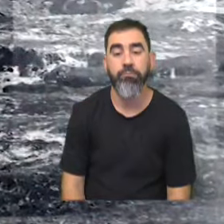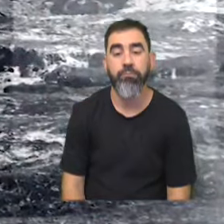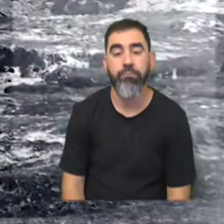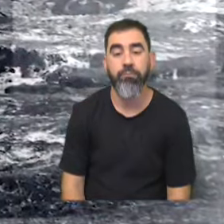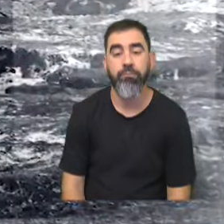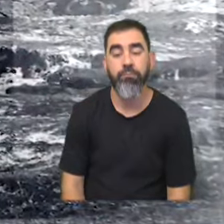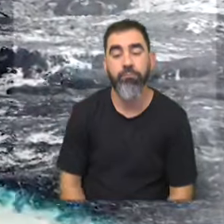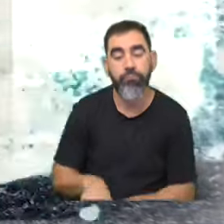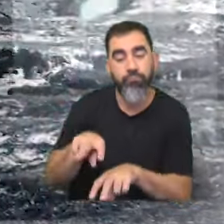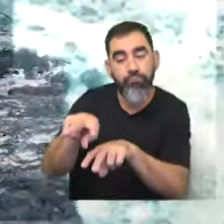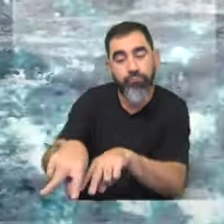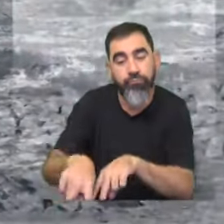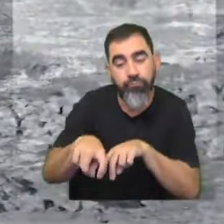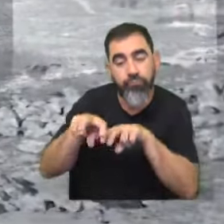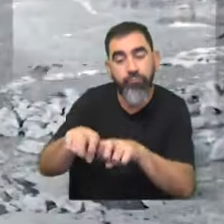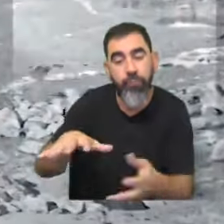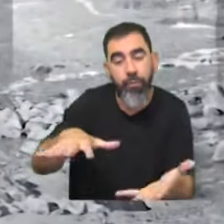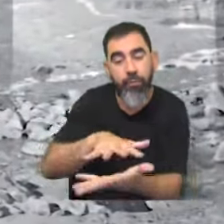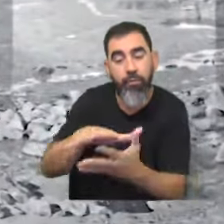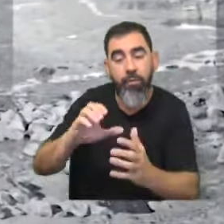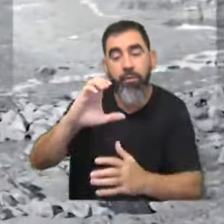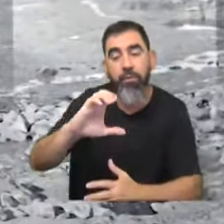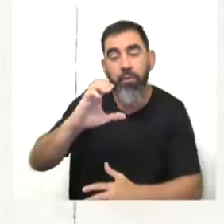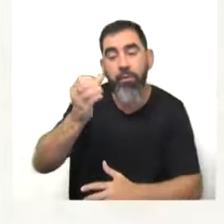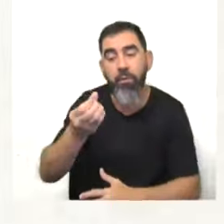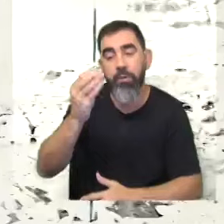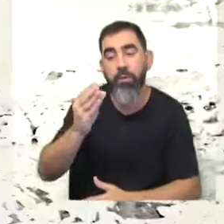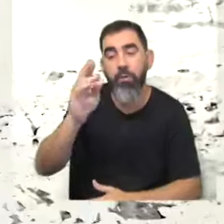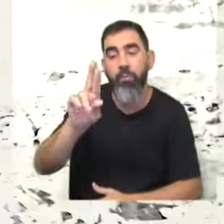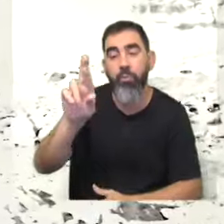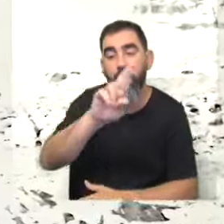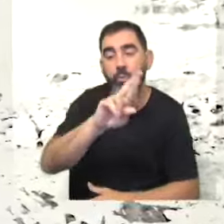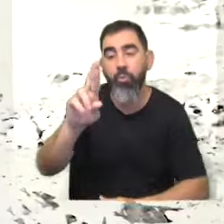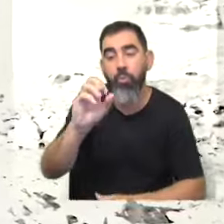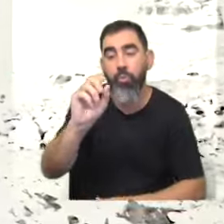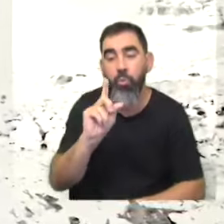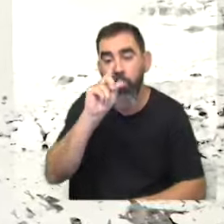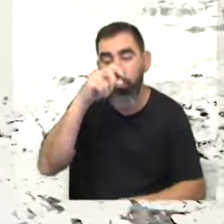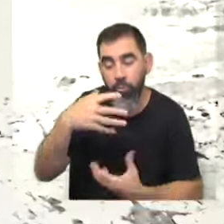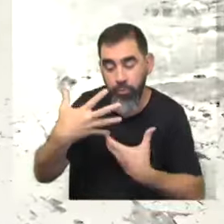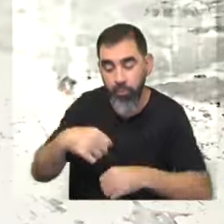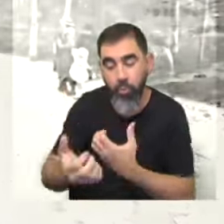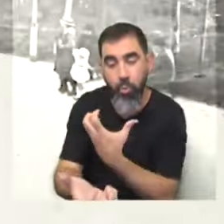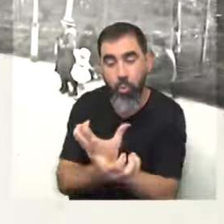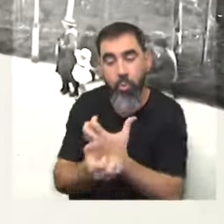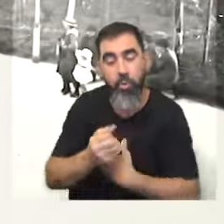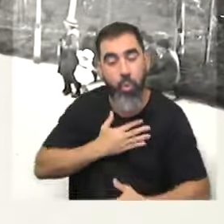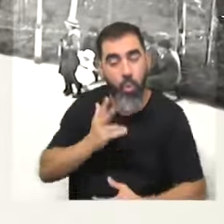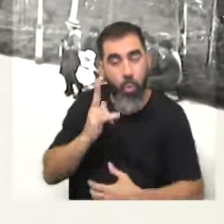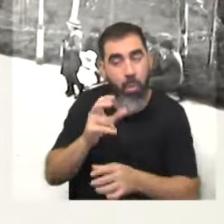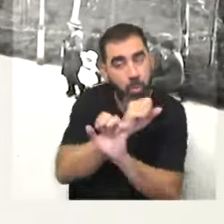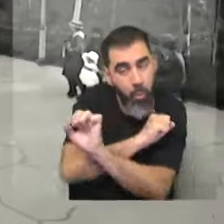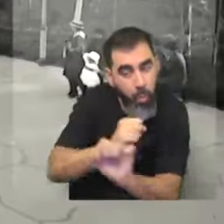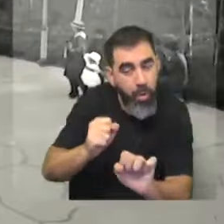Una excavación arqueológica en el barrio de Capurro, en Montevideo, encontró restos óseos humanos que se estima pueden estar vinculados